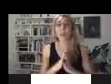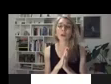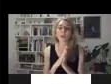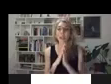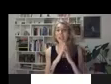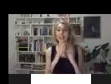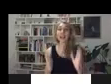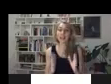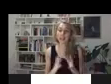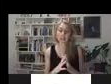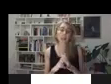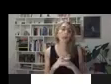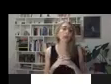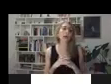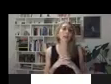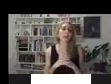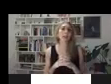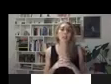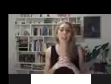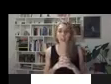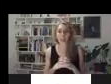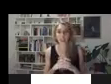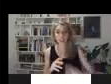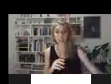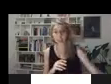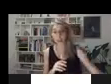espacios públicos es clave. Aquí